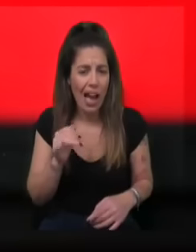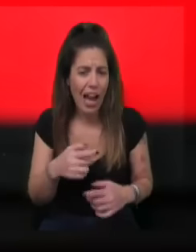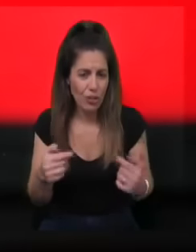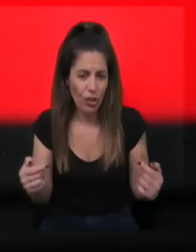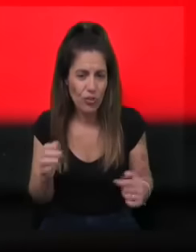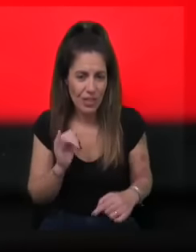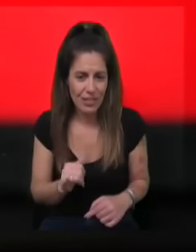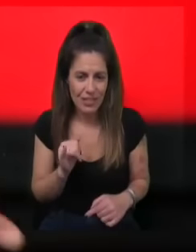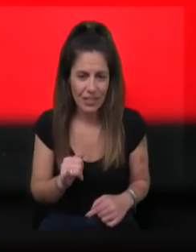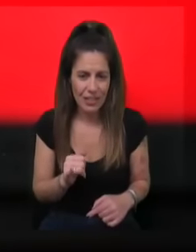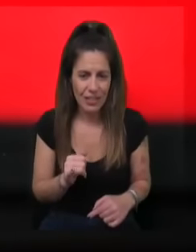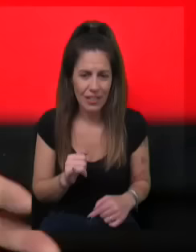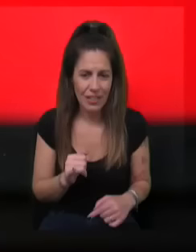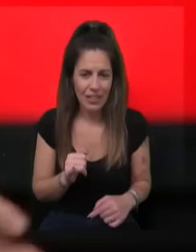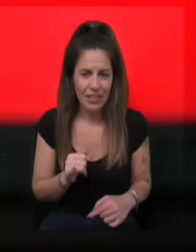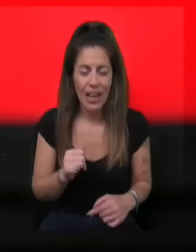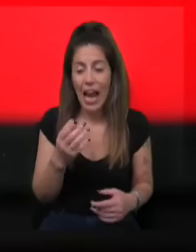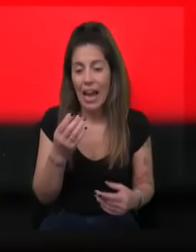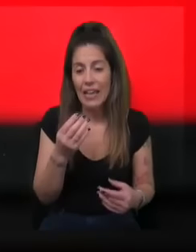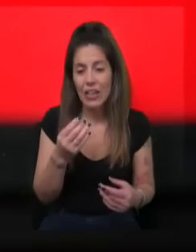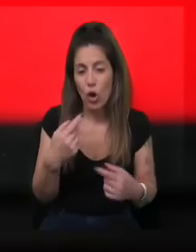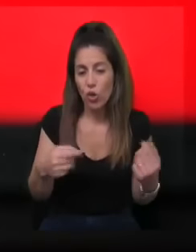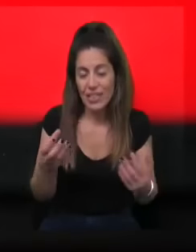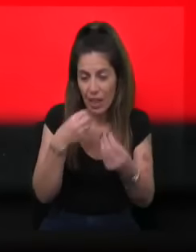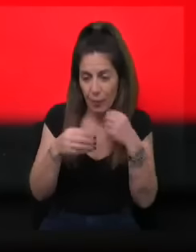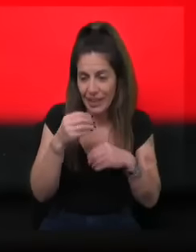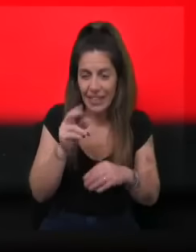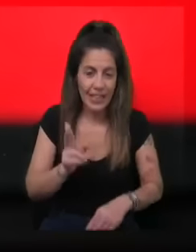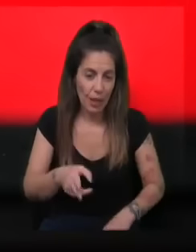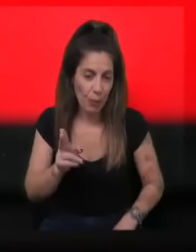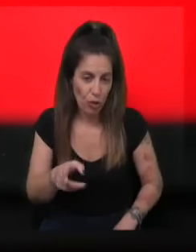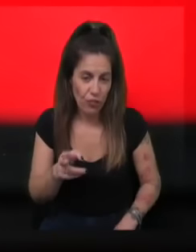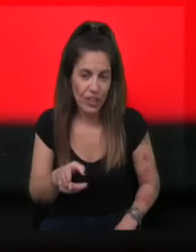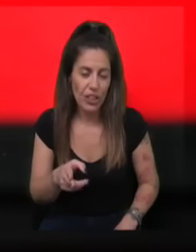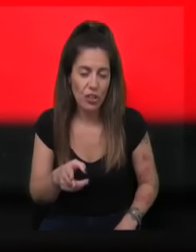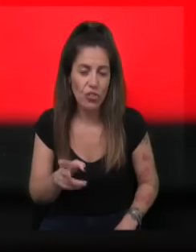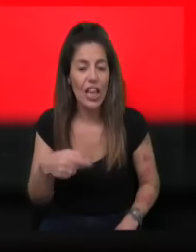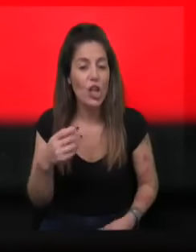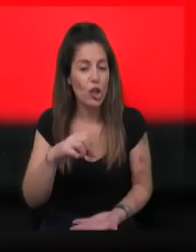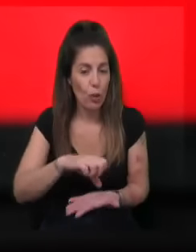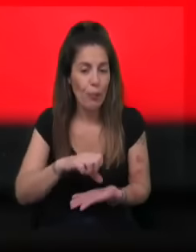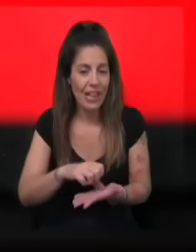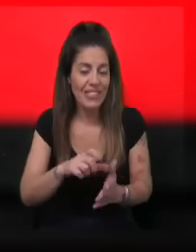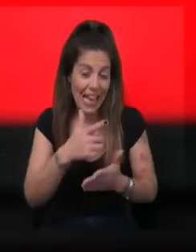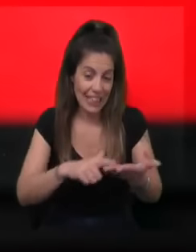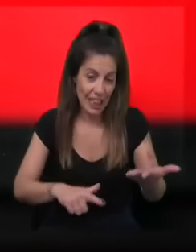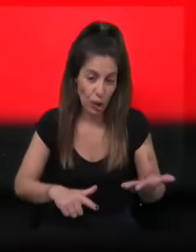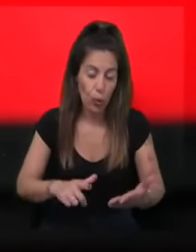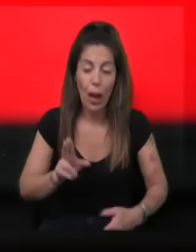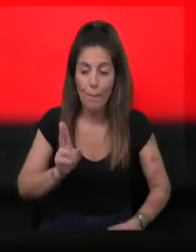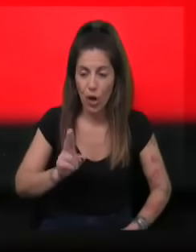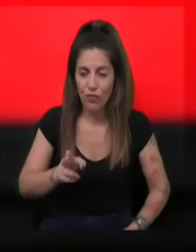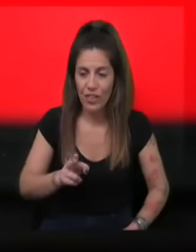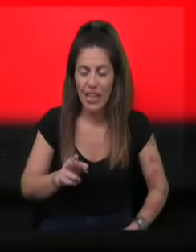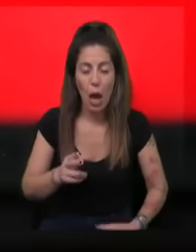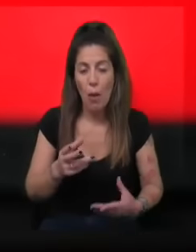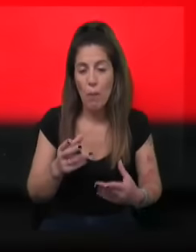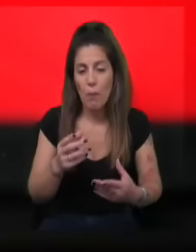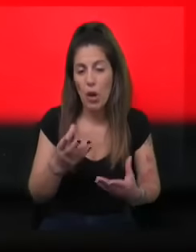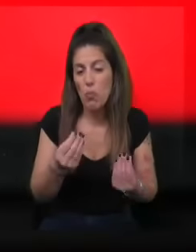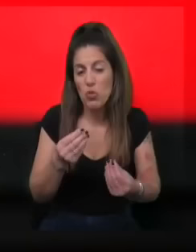otros hay aditivos alimentarios que están prohibidos hay este en otros países hay literatura prohibida pero no hay muchas cosas